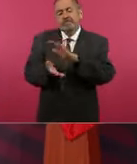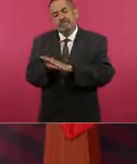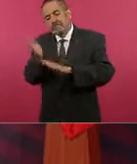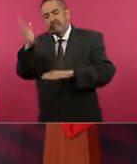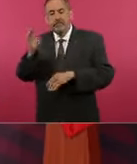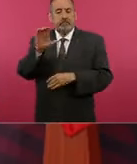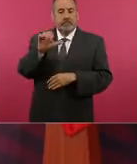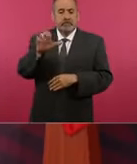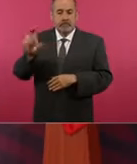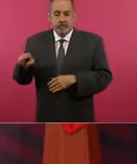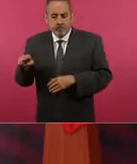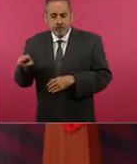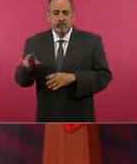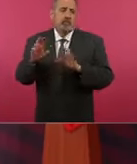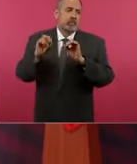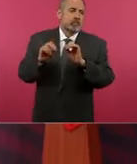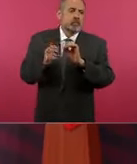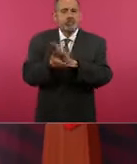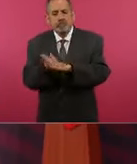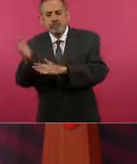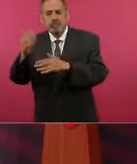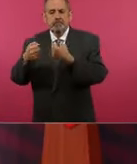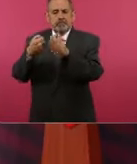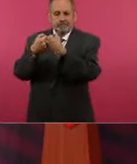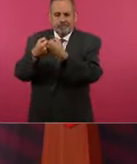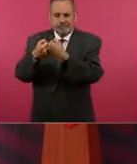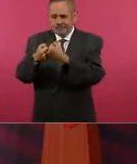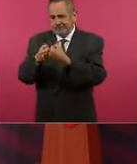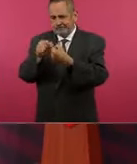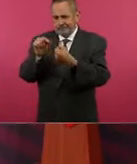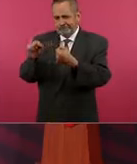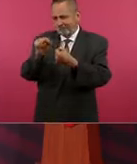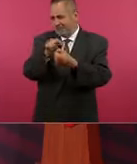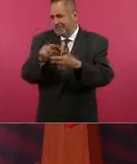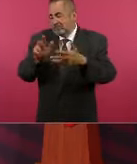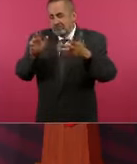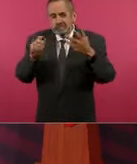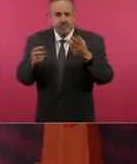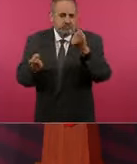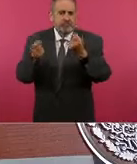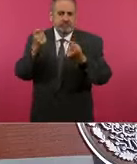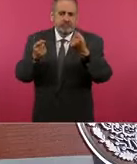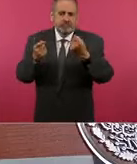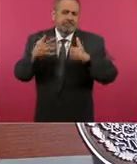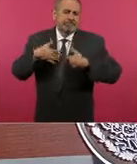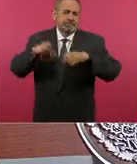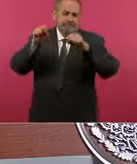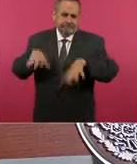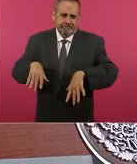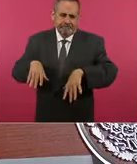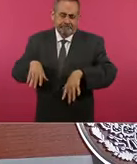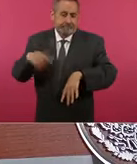y algunos a las ciudades fronterizas y a Estados